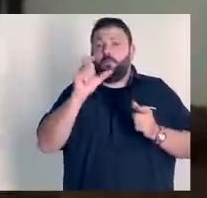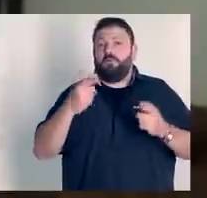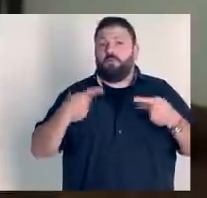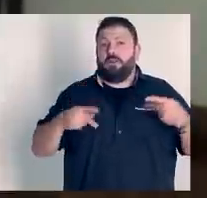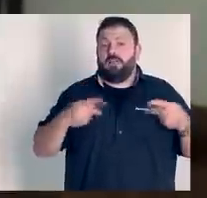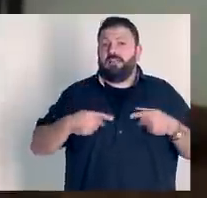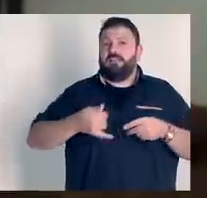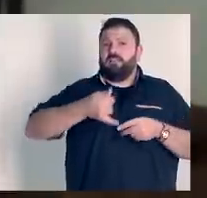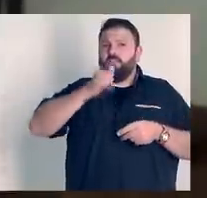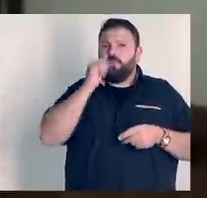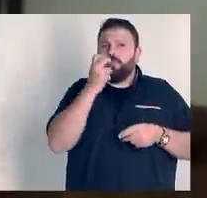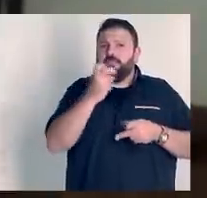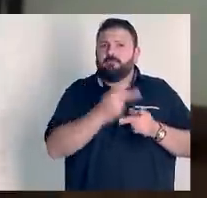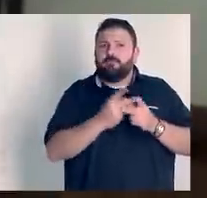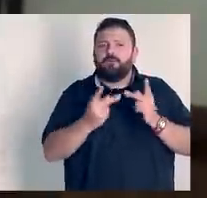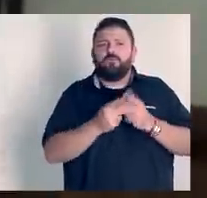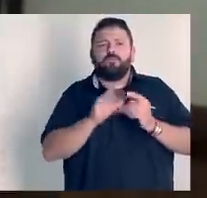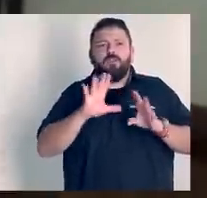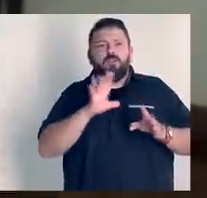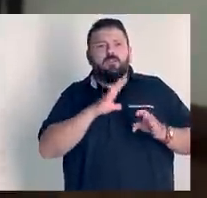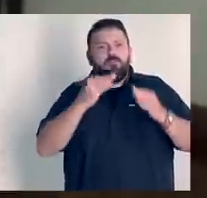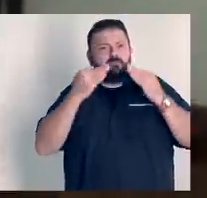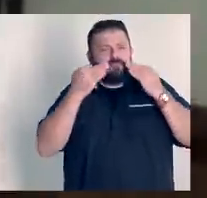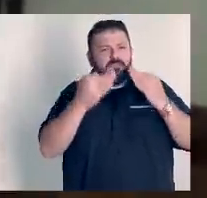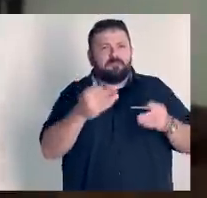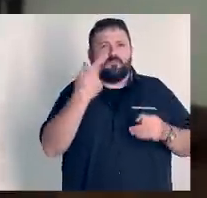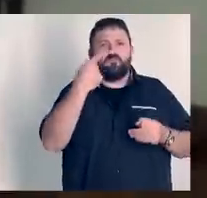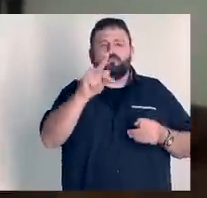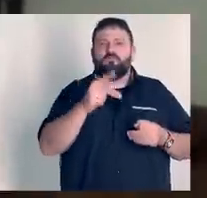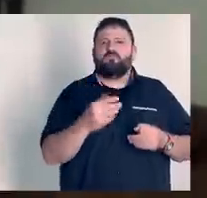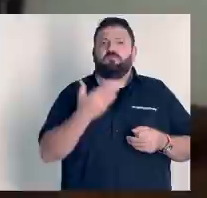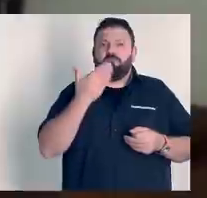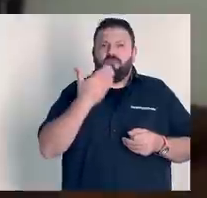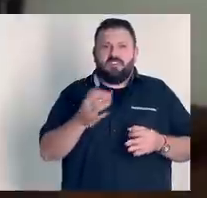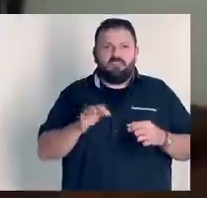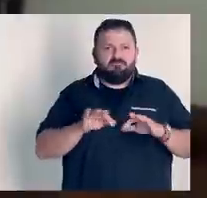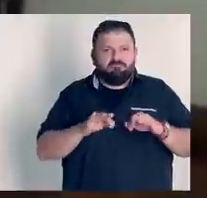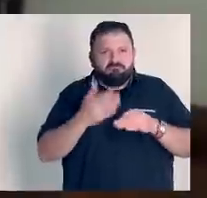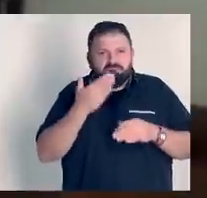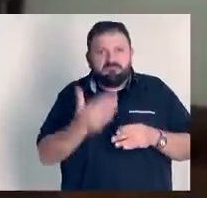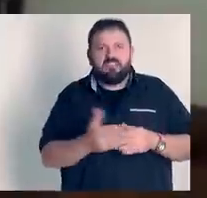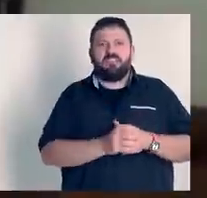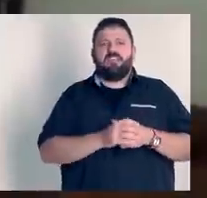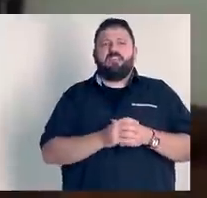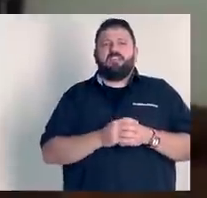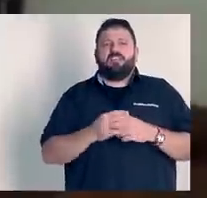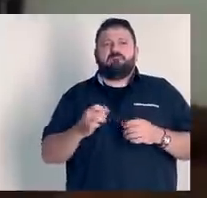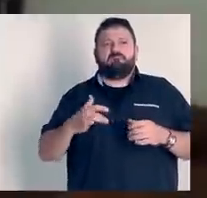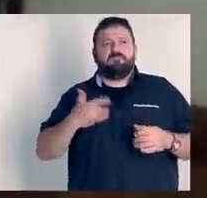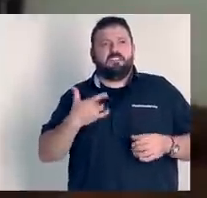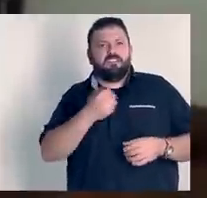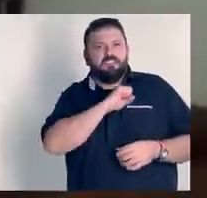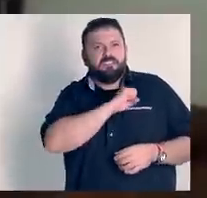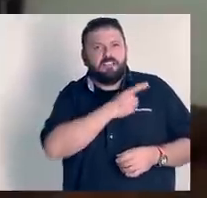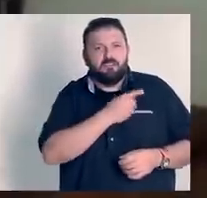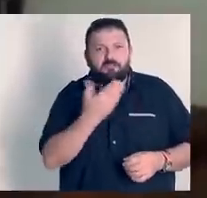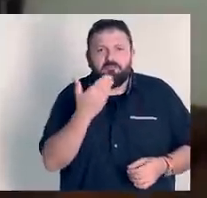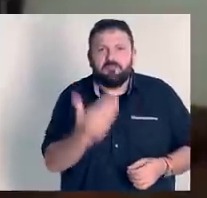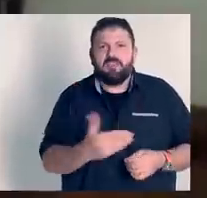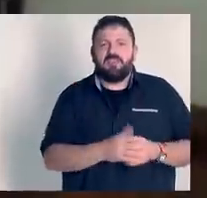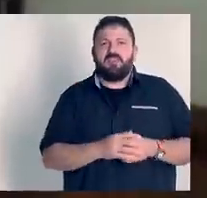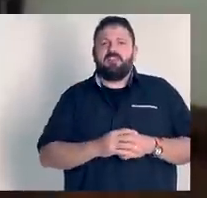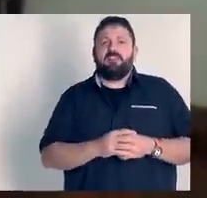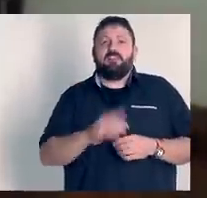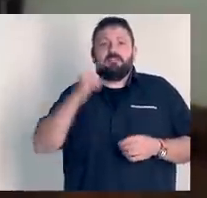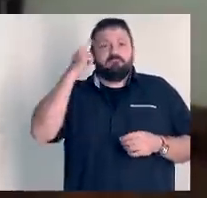producto, entonces ellos tienen su testimonio propio, tienen su convicción, tienen su emoción, tienen su salud, pero el punto